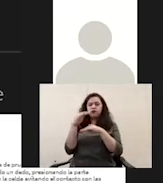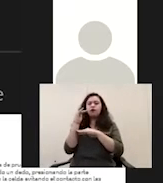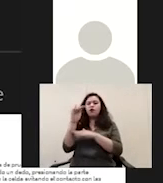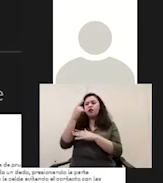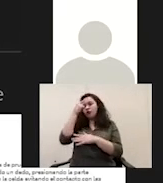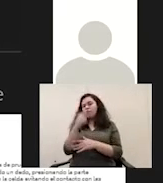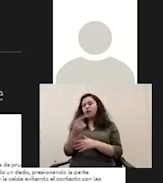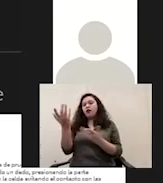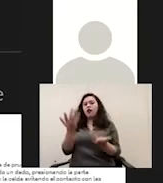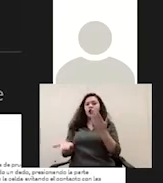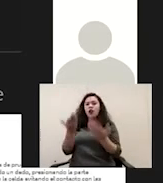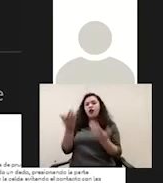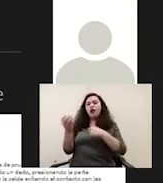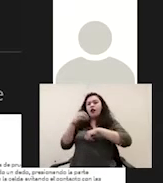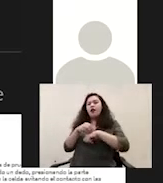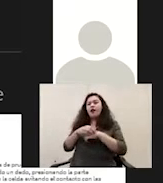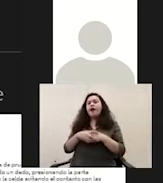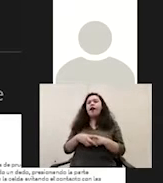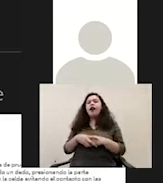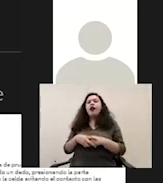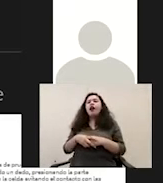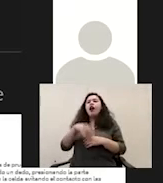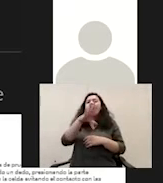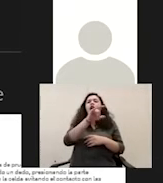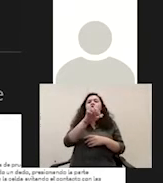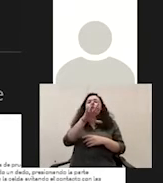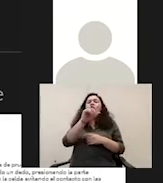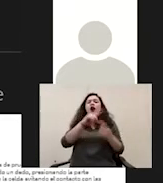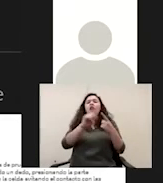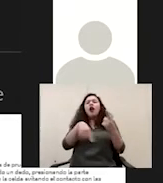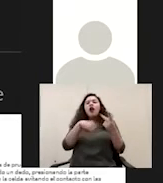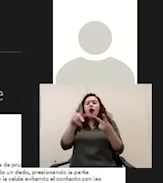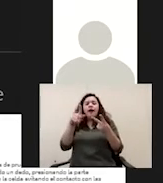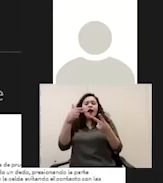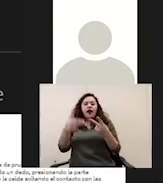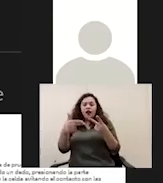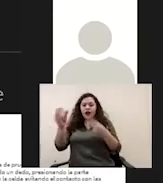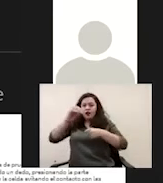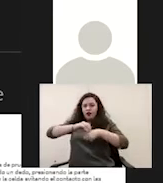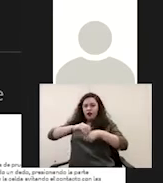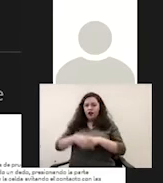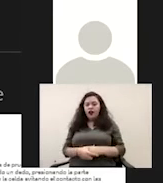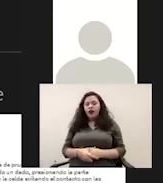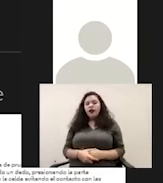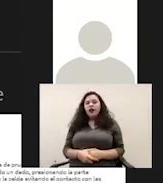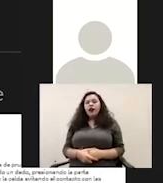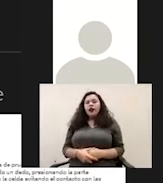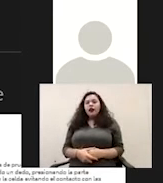el comparador. Aquí nos va a medir el cloro y de este lado nos va a medir el pH. Como tal,